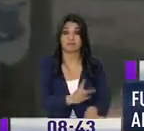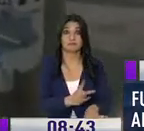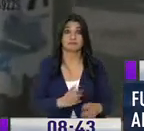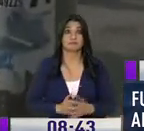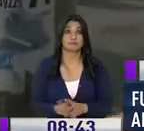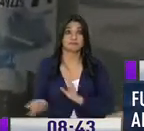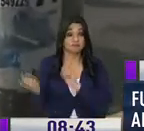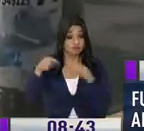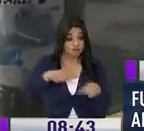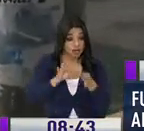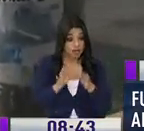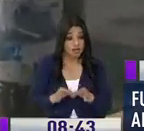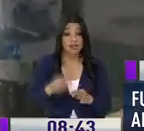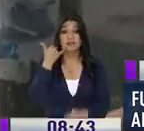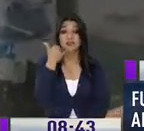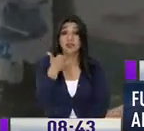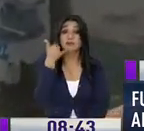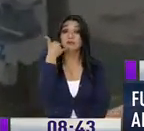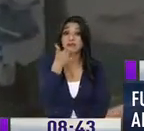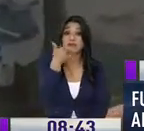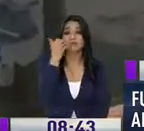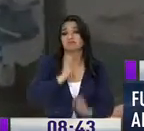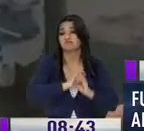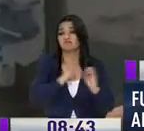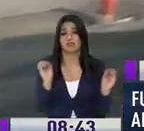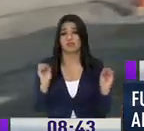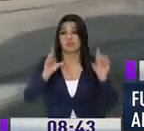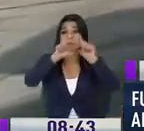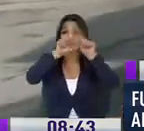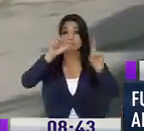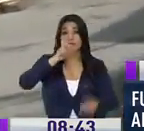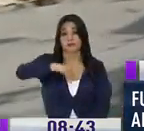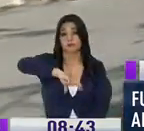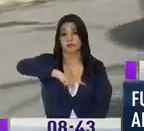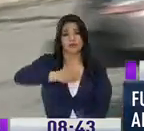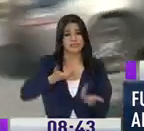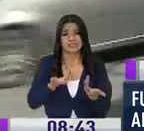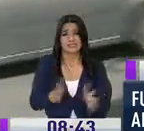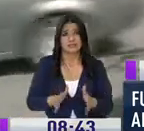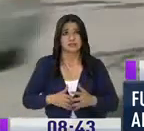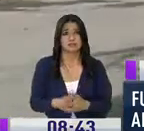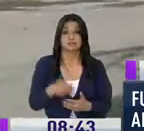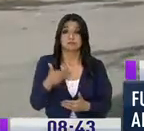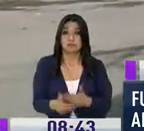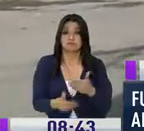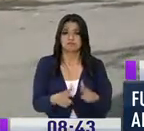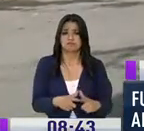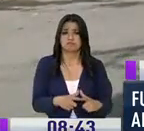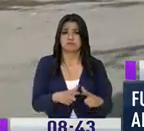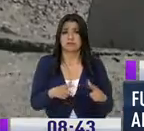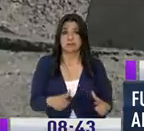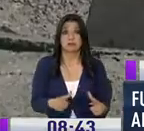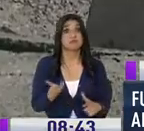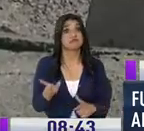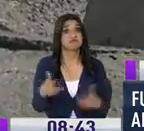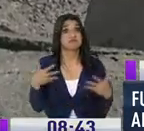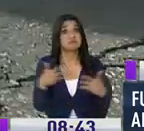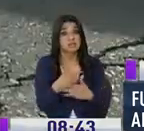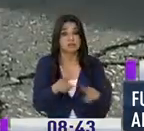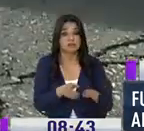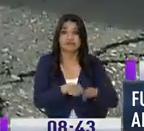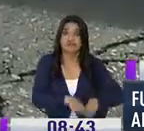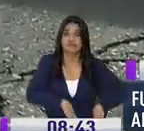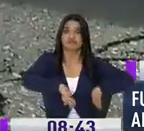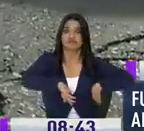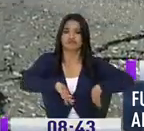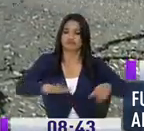han venido a arreglar, ya hemos llamado todo eso, pero no han venido a arreglar. El problema crecía con el pasar de los días y el temor de la comunidad era que se produzca